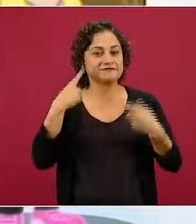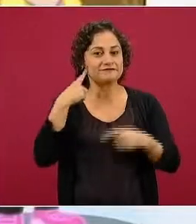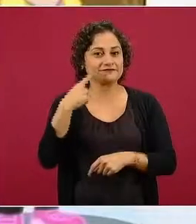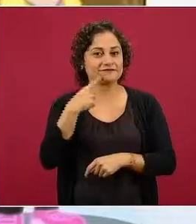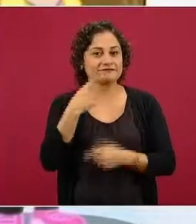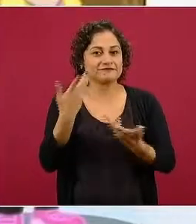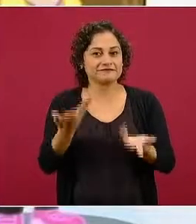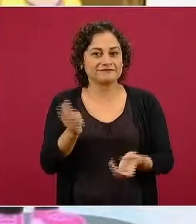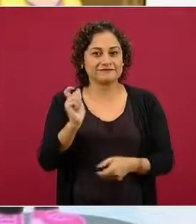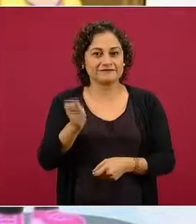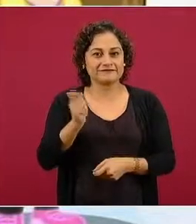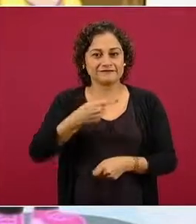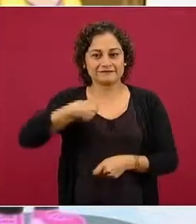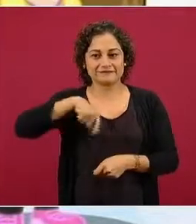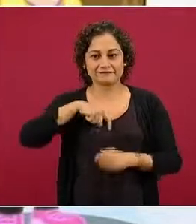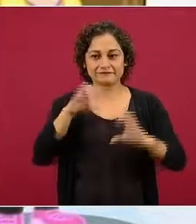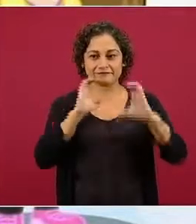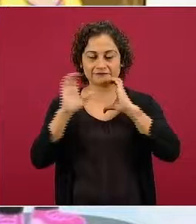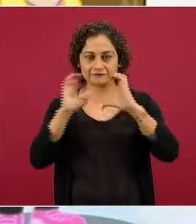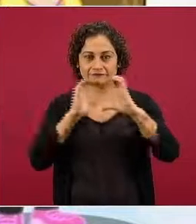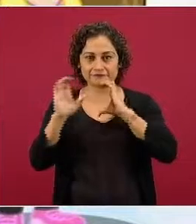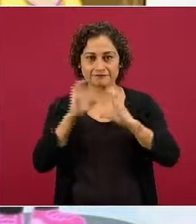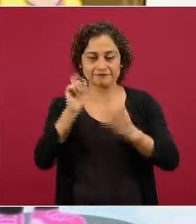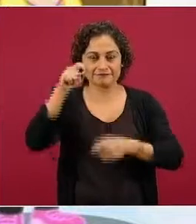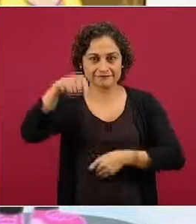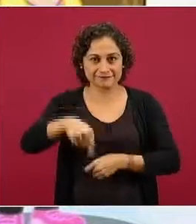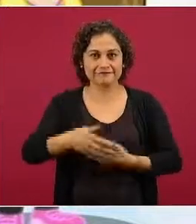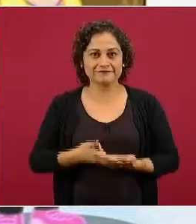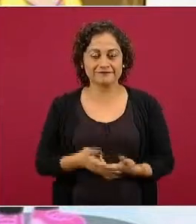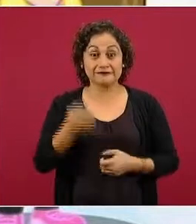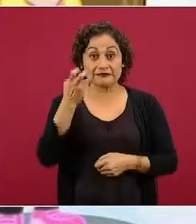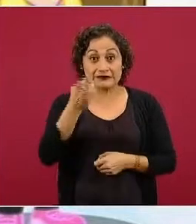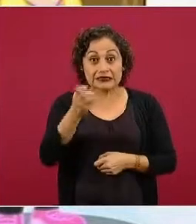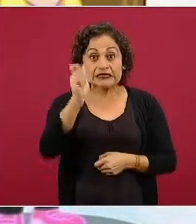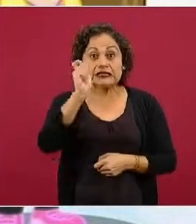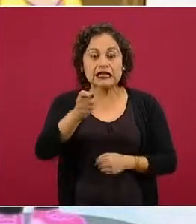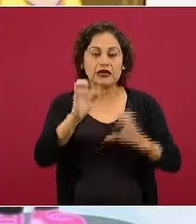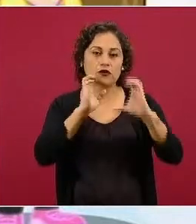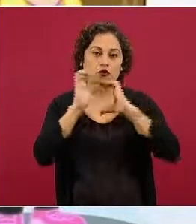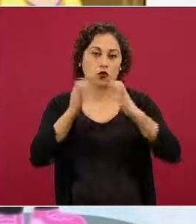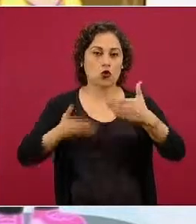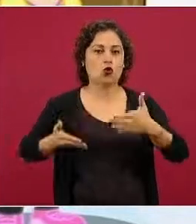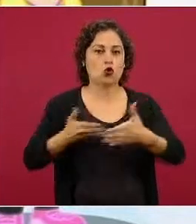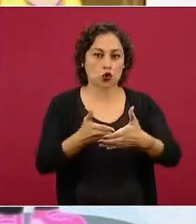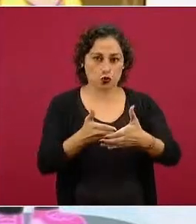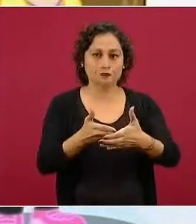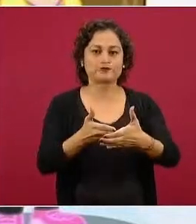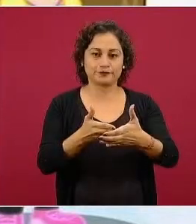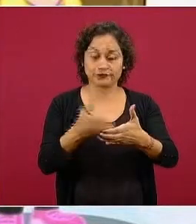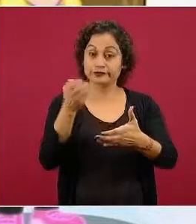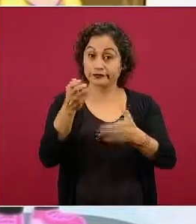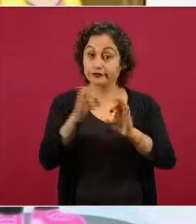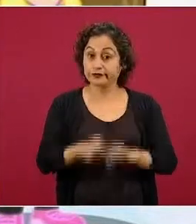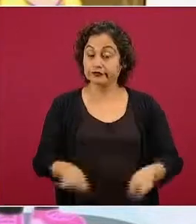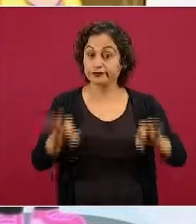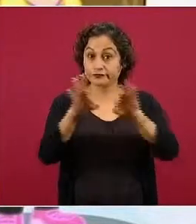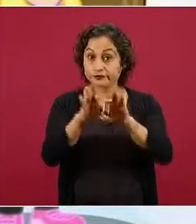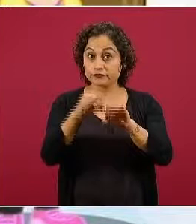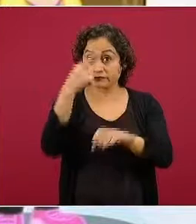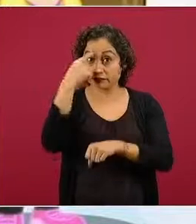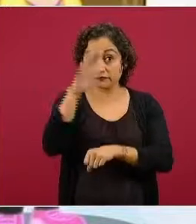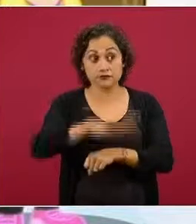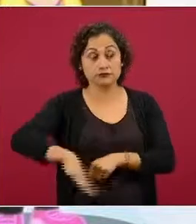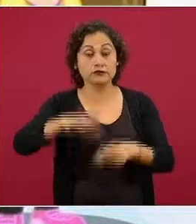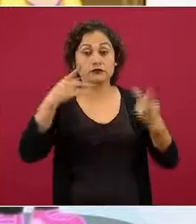sordas, lo que estamos comunicando aquí. Y eso hubiera sido una barrera sumamente importante para que las personas